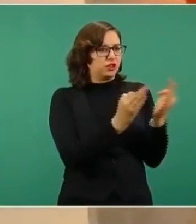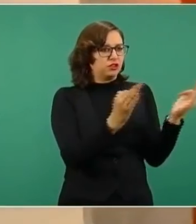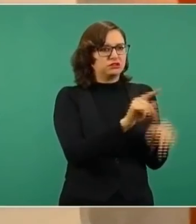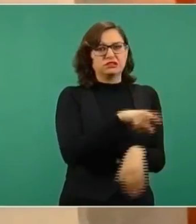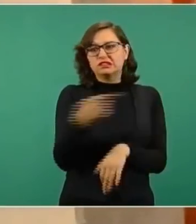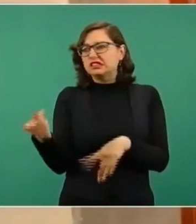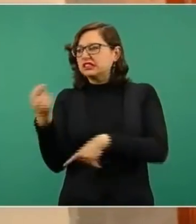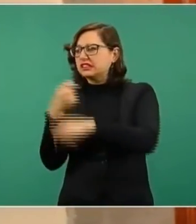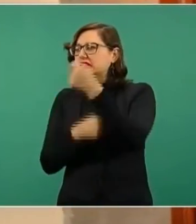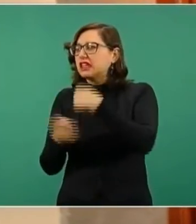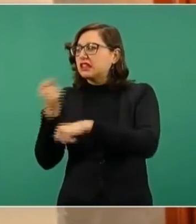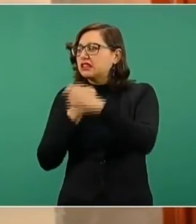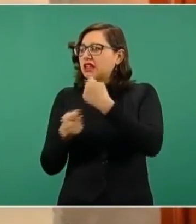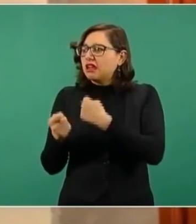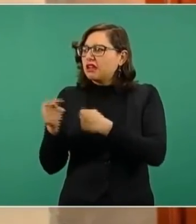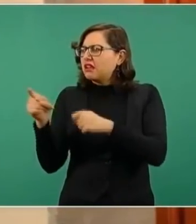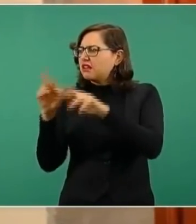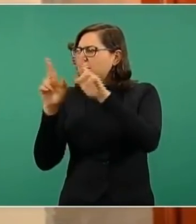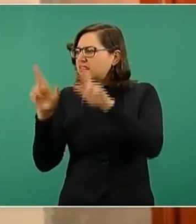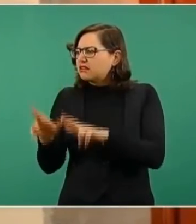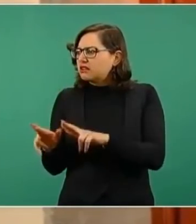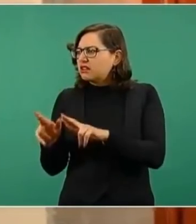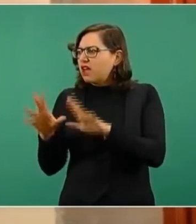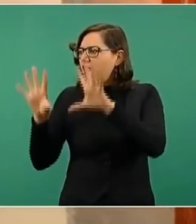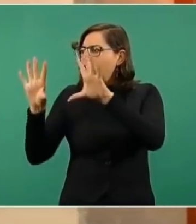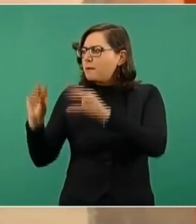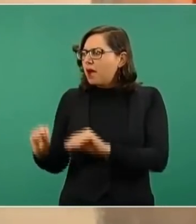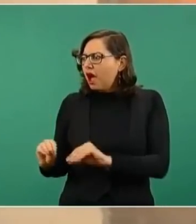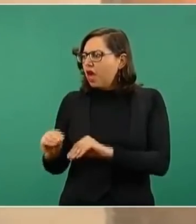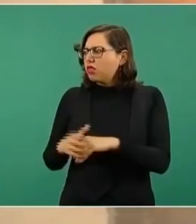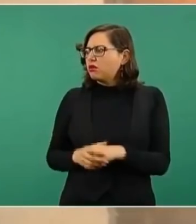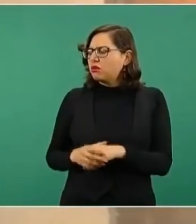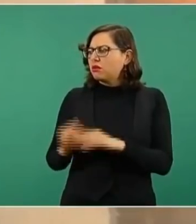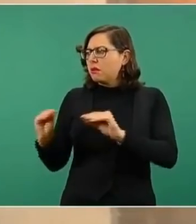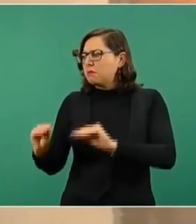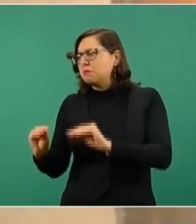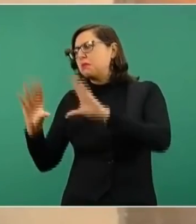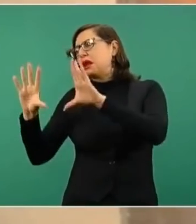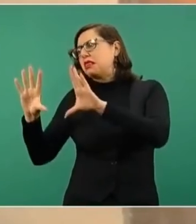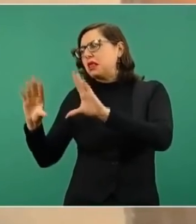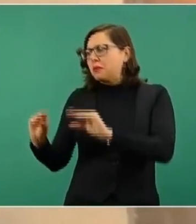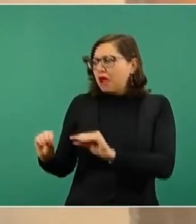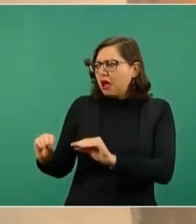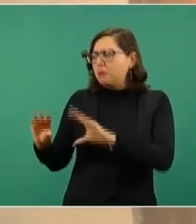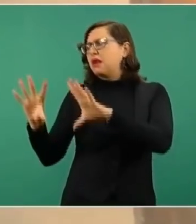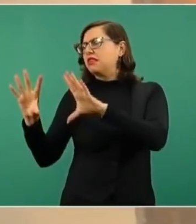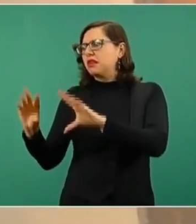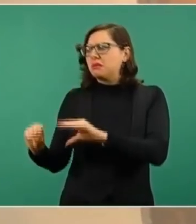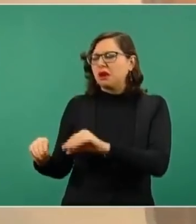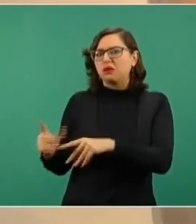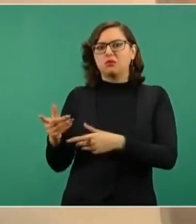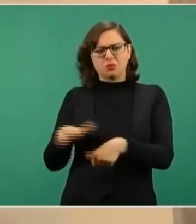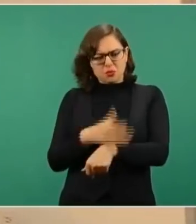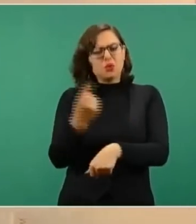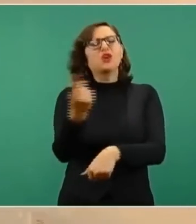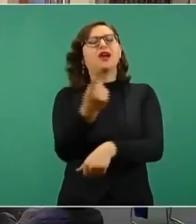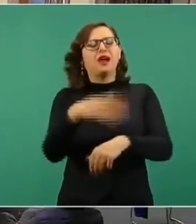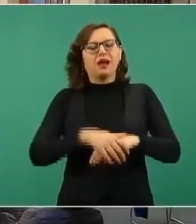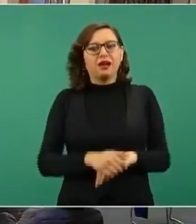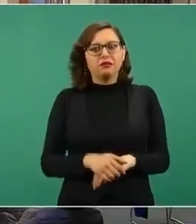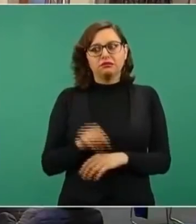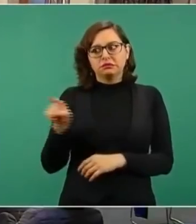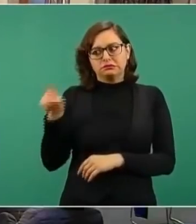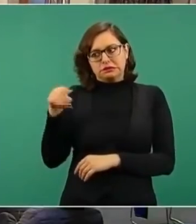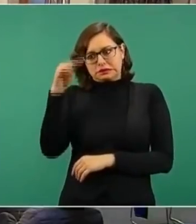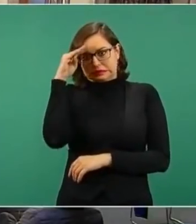apagada, tienen apagado el refrigerador y a veces lo prenden un ratito y lo vuelven a apagar. ¿Por qué? Pues porque están pensando en su recibo de